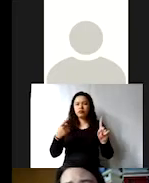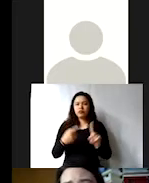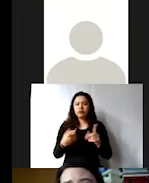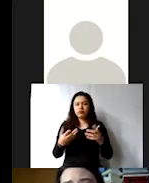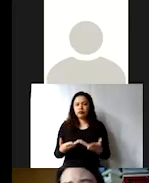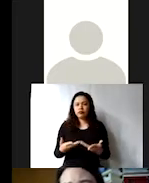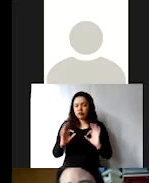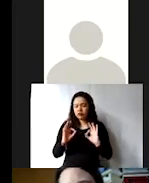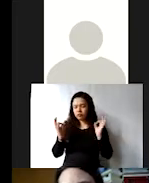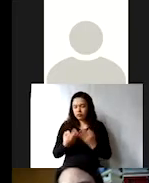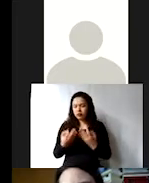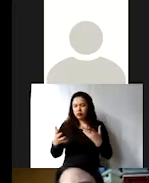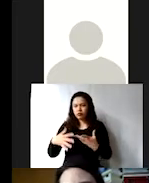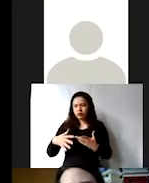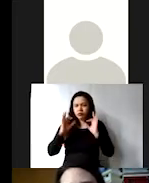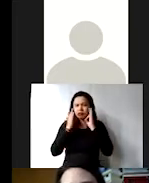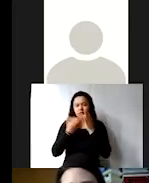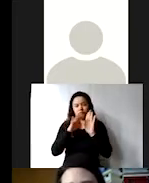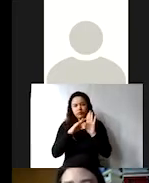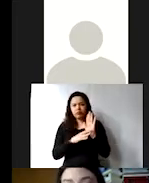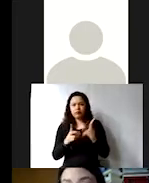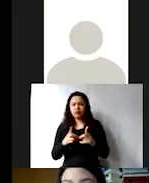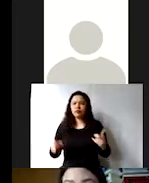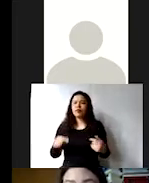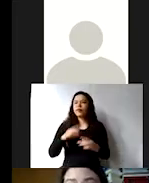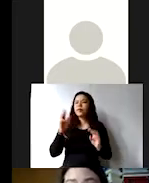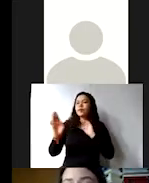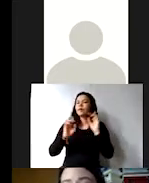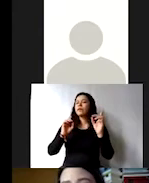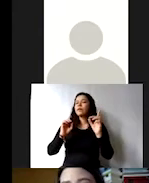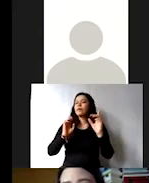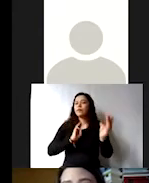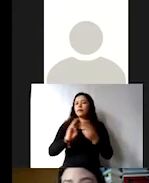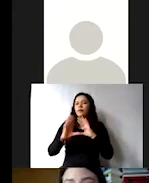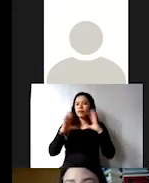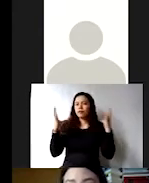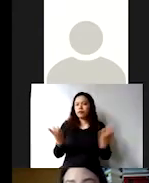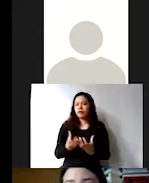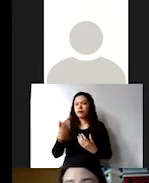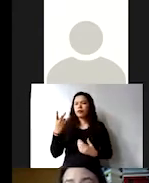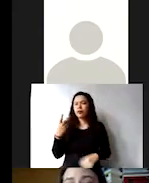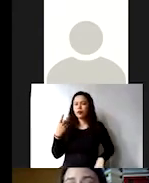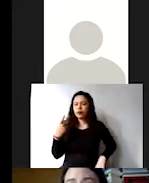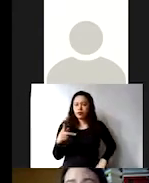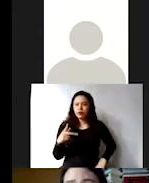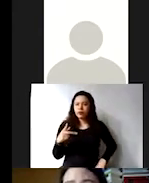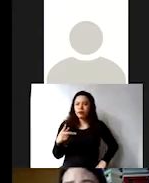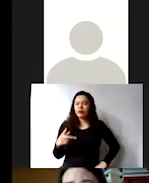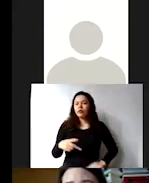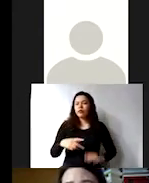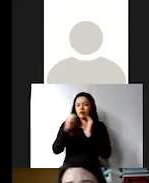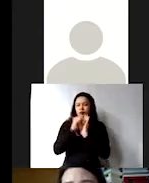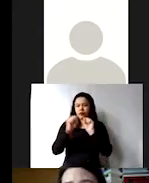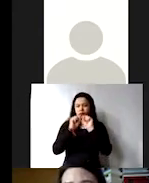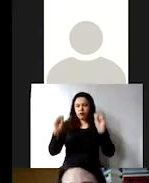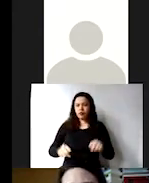mecanismos o instrumentos de desarrollo a nivel global que no han tenido propiamente un sistema de revisión, pues que la Agenda